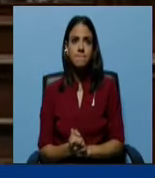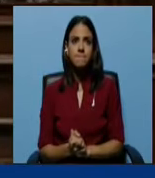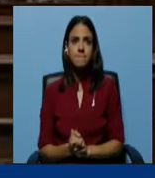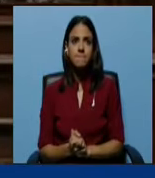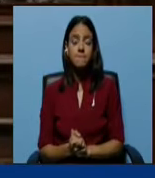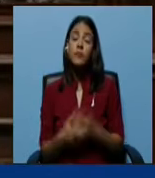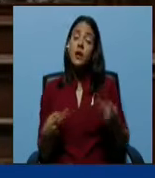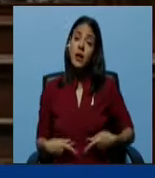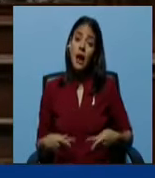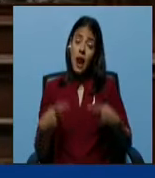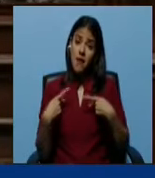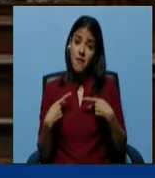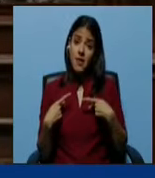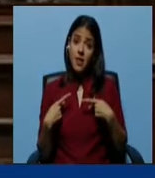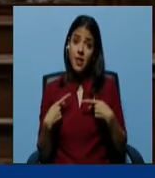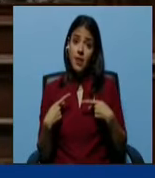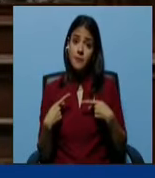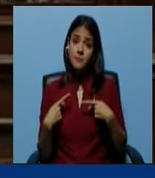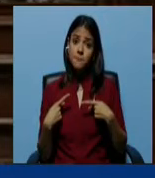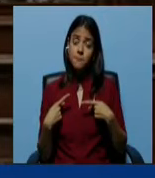La vida